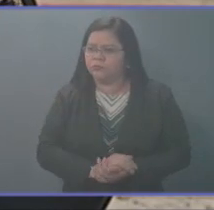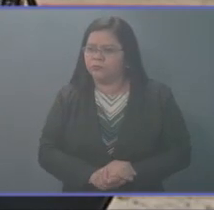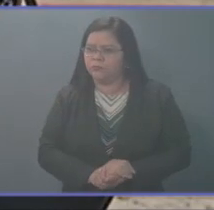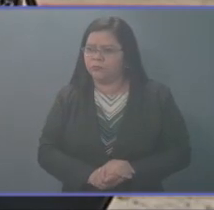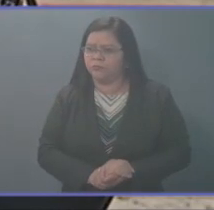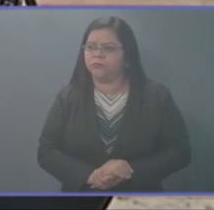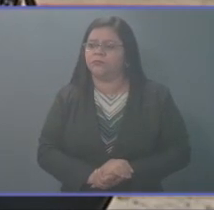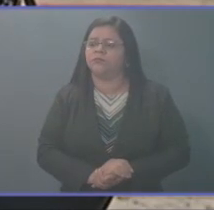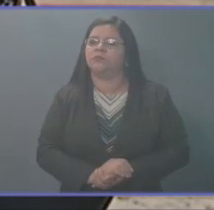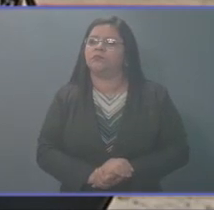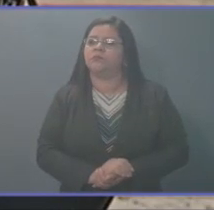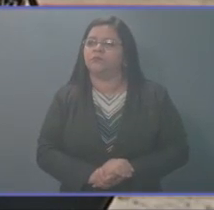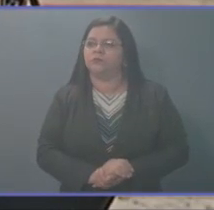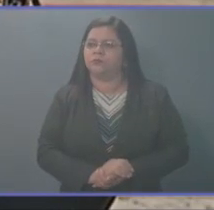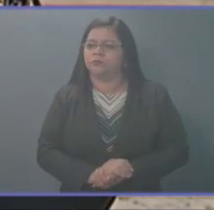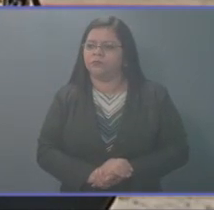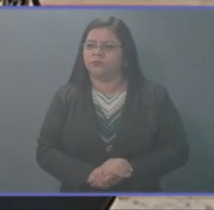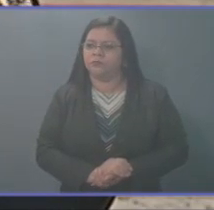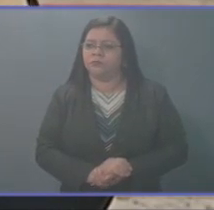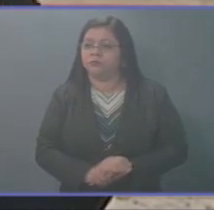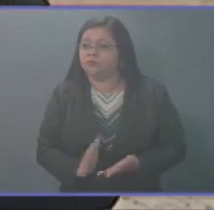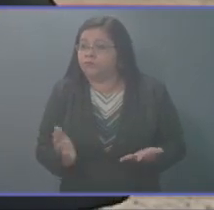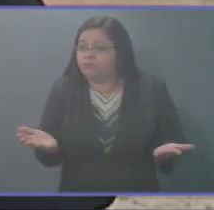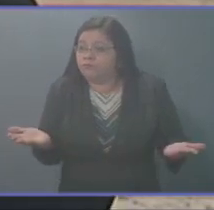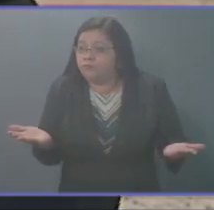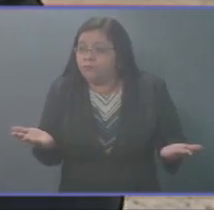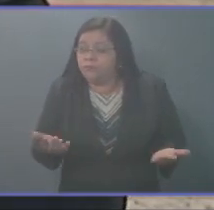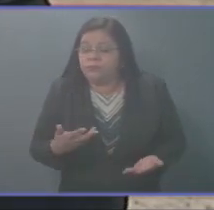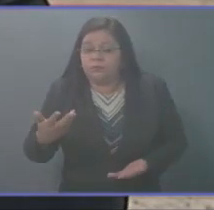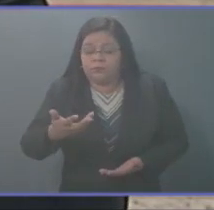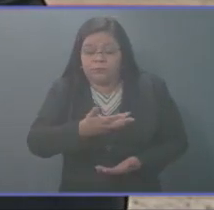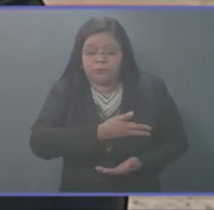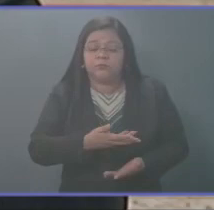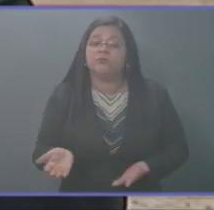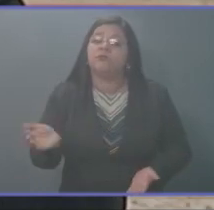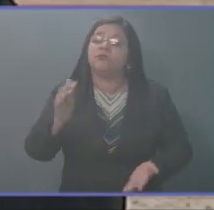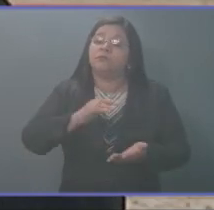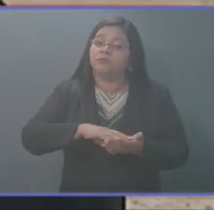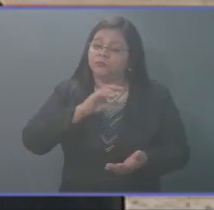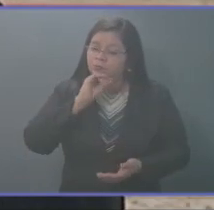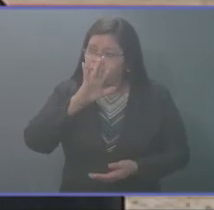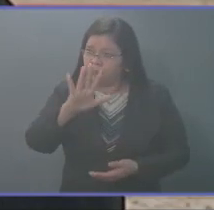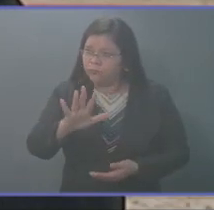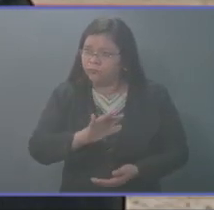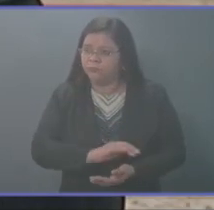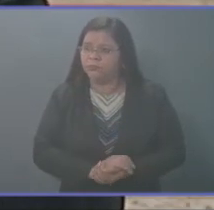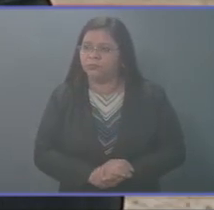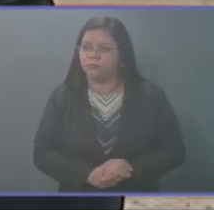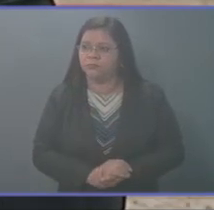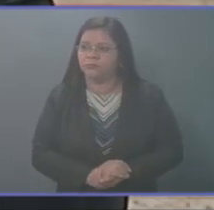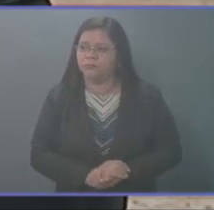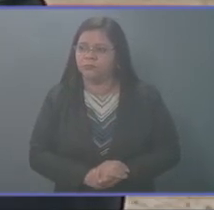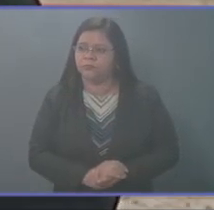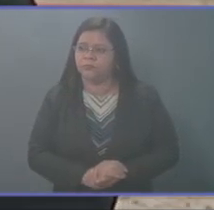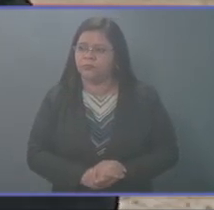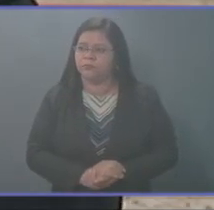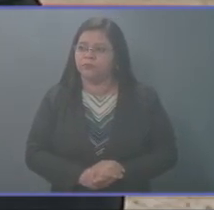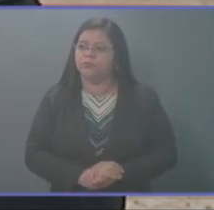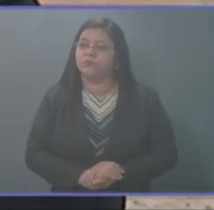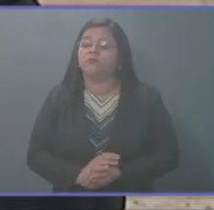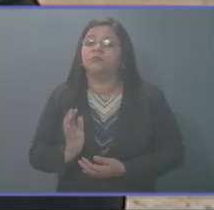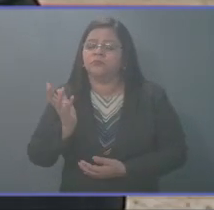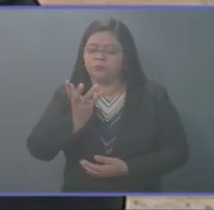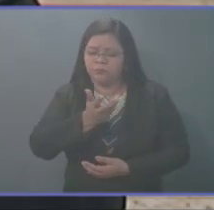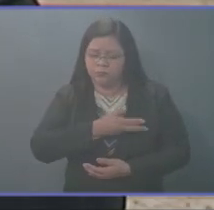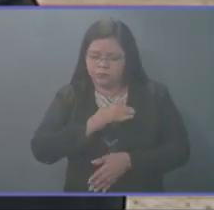Tengo derecho a respuesta. Entonces, nosotros, vuelvo a insistir, ¿verdad? Somos